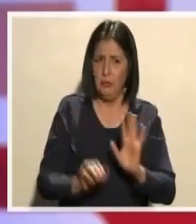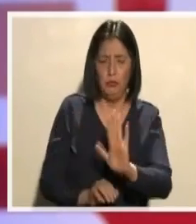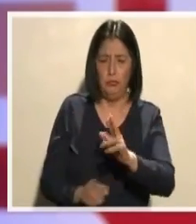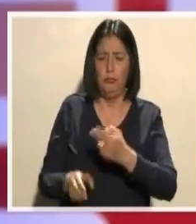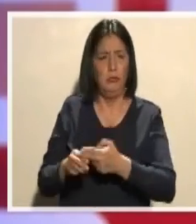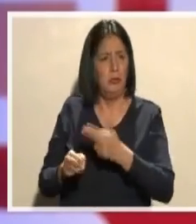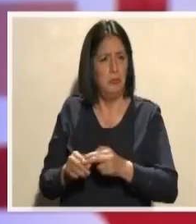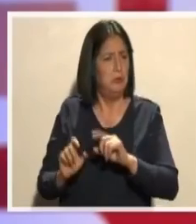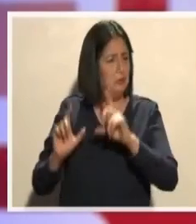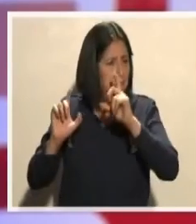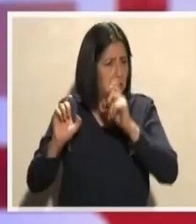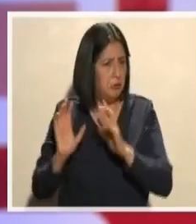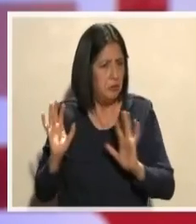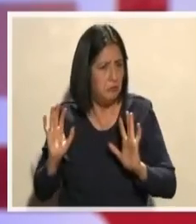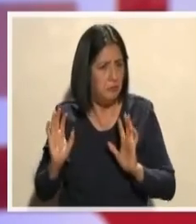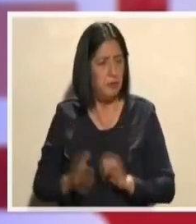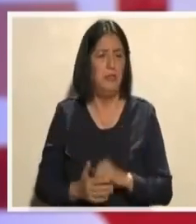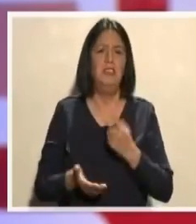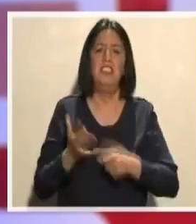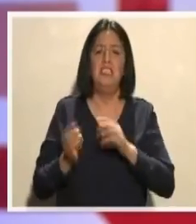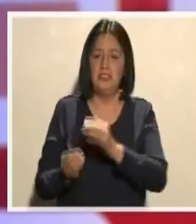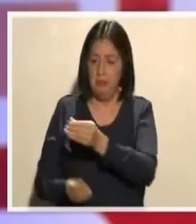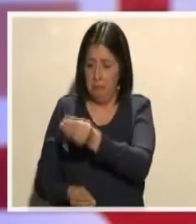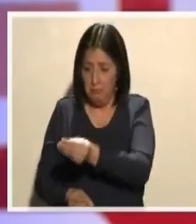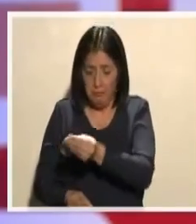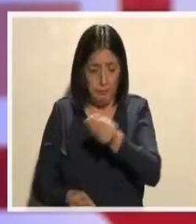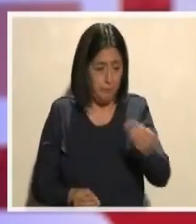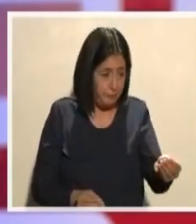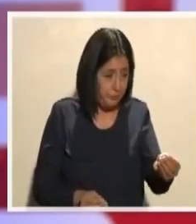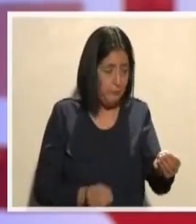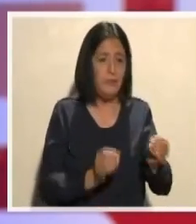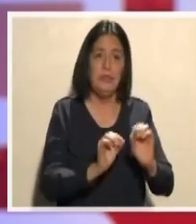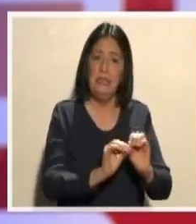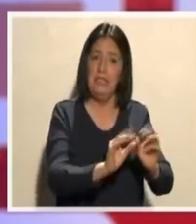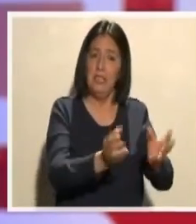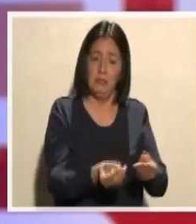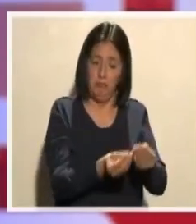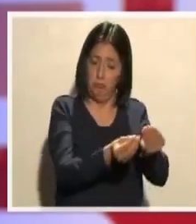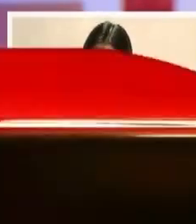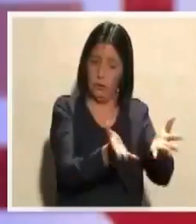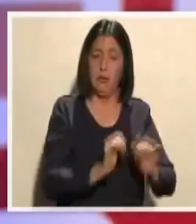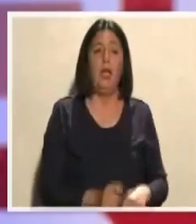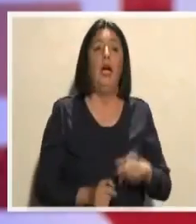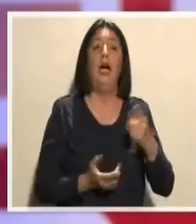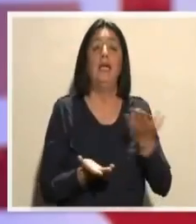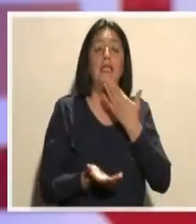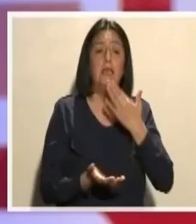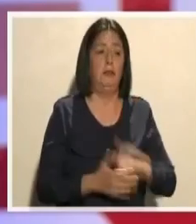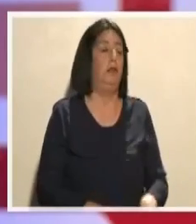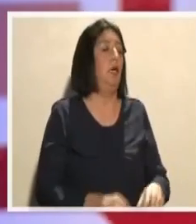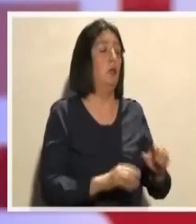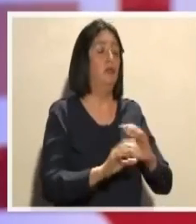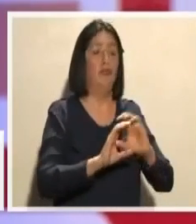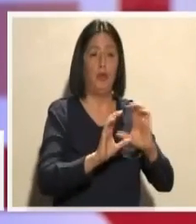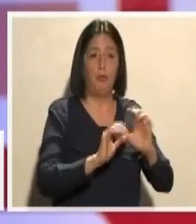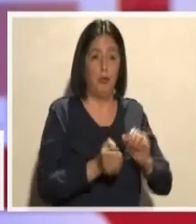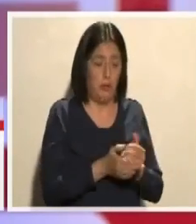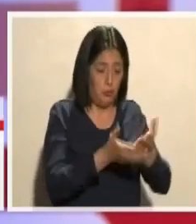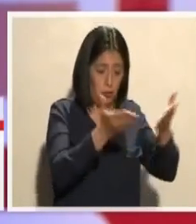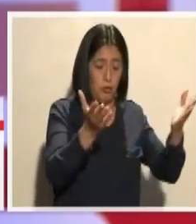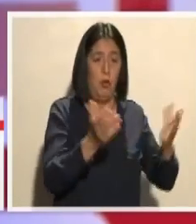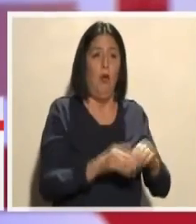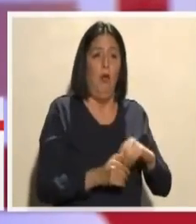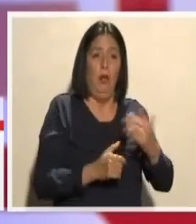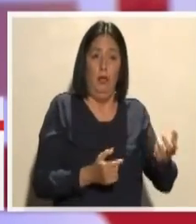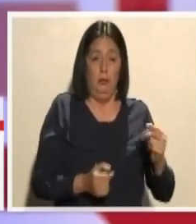y fotografías. Y lo que hizo fue entregarlo de manera transparente a un medio de comunicación. No lo que ocurrió